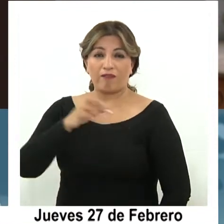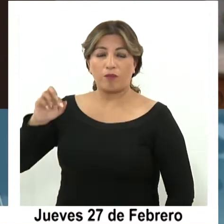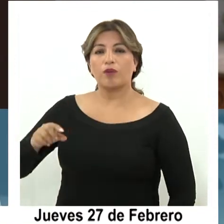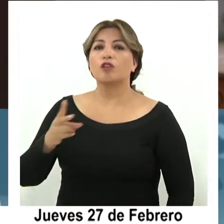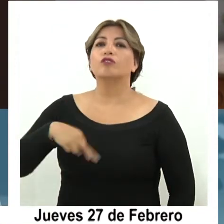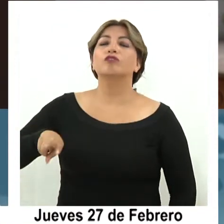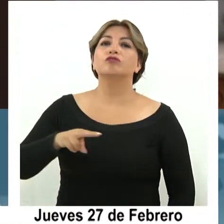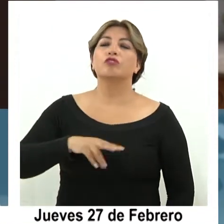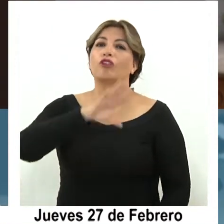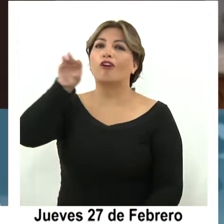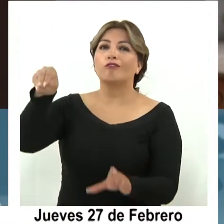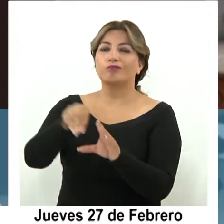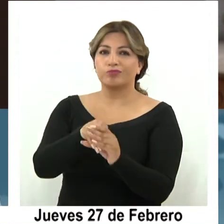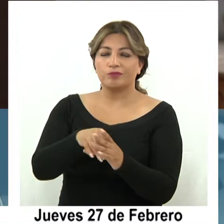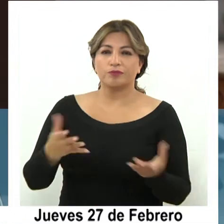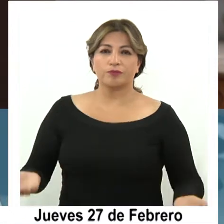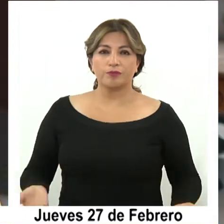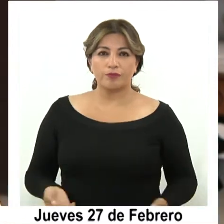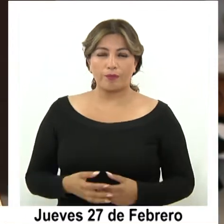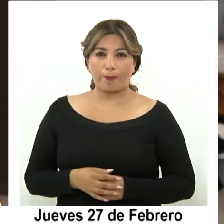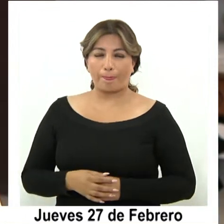para eso todos tenemos que ser parte.